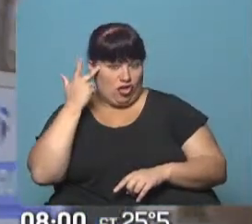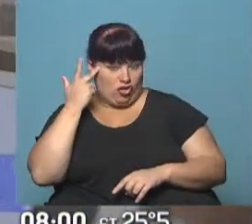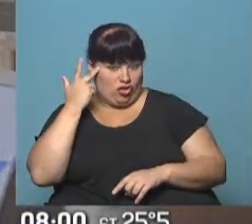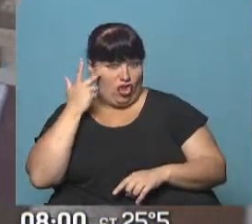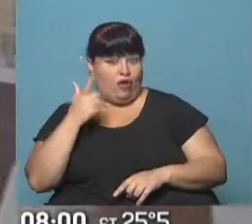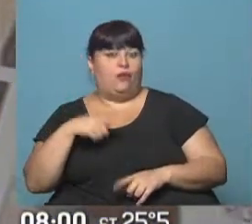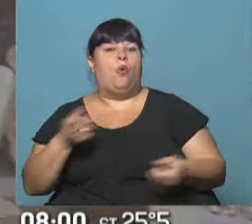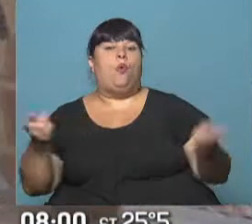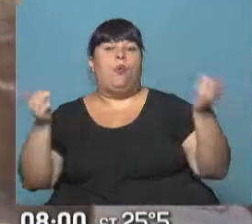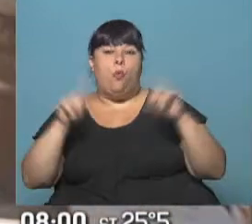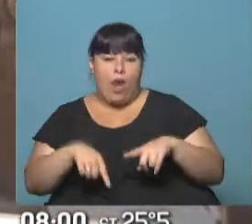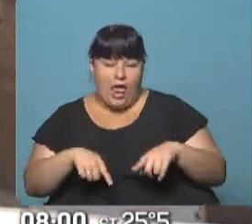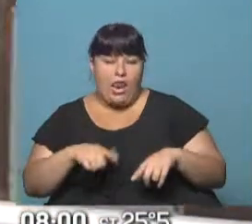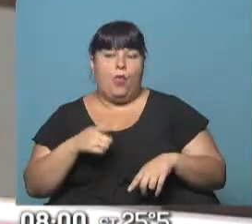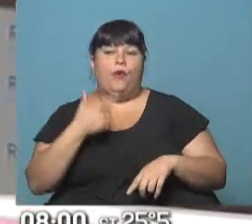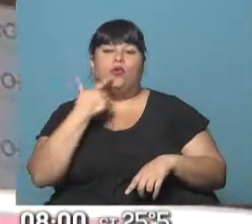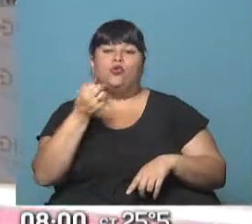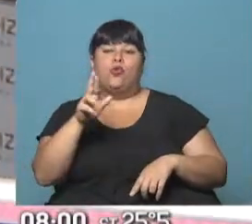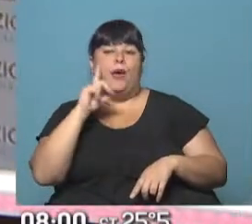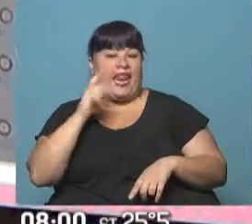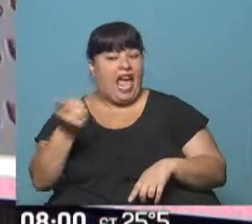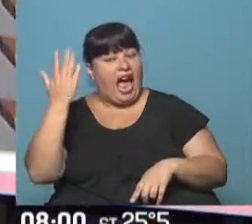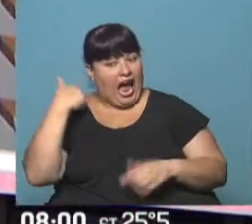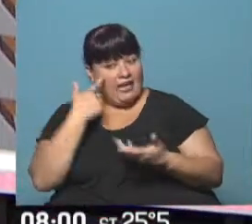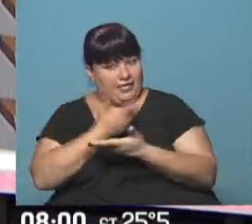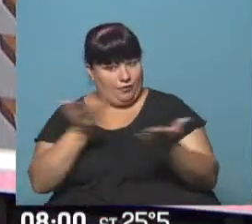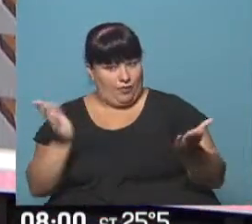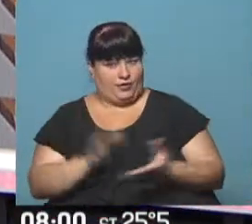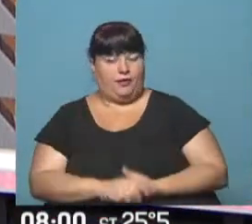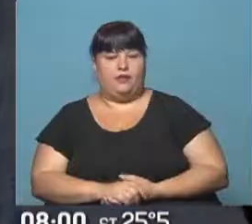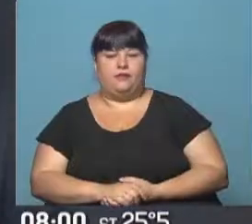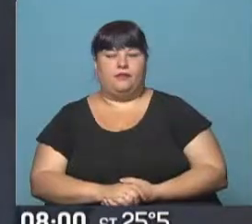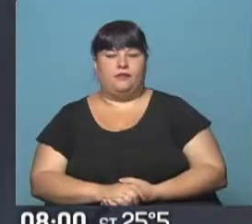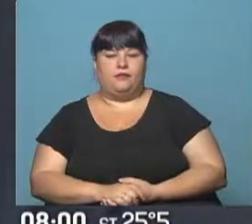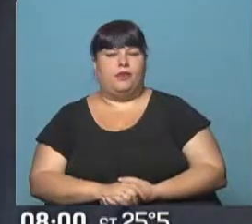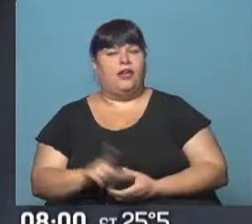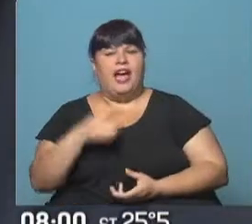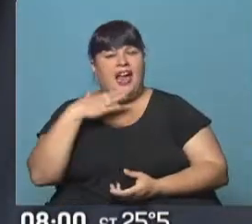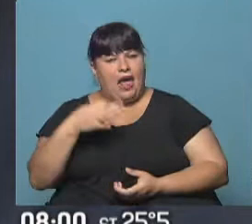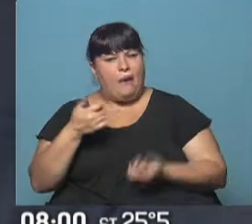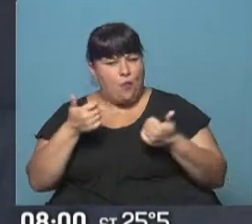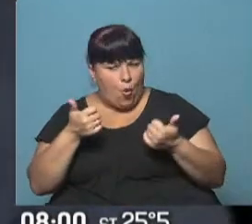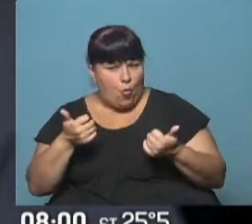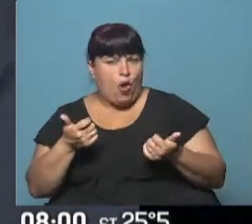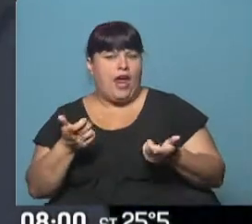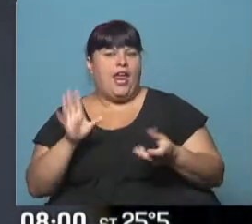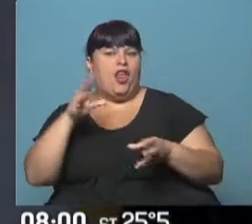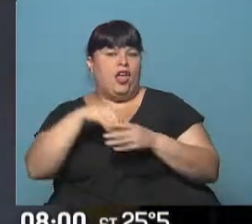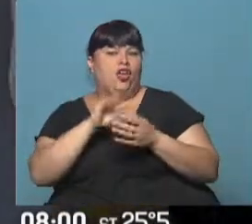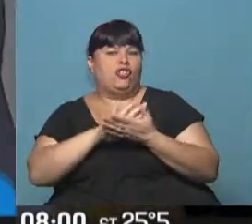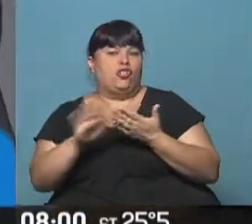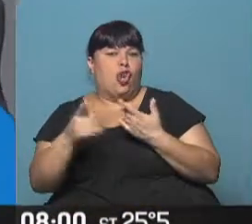tendremos el reinicio de la Superliga que ayer fue presentado. No, la verdad que muy bueno porque está dentro del marco